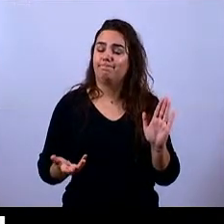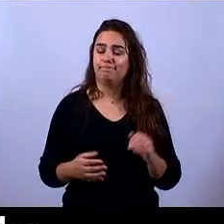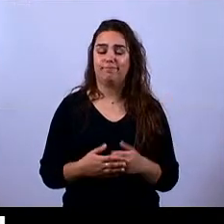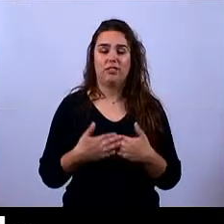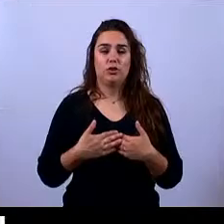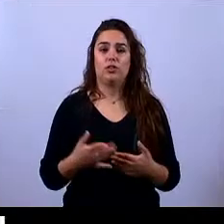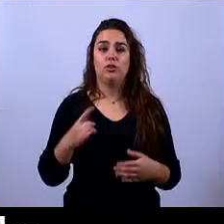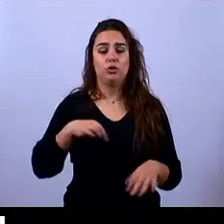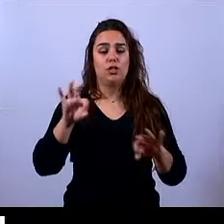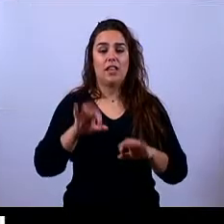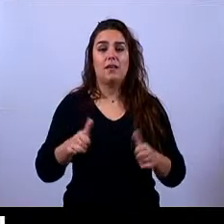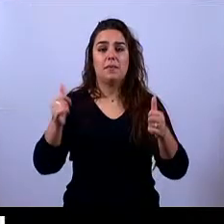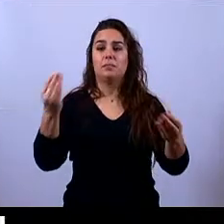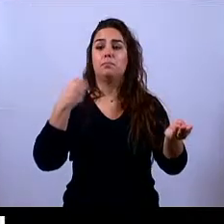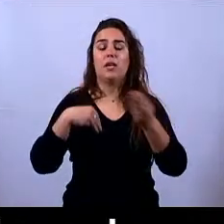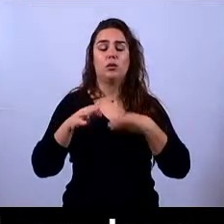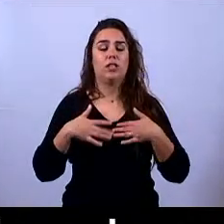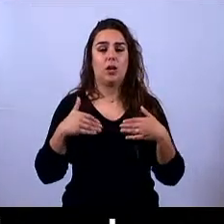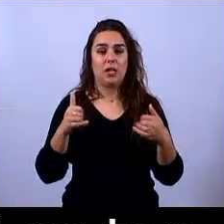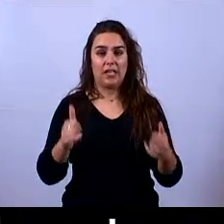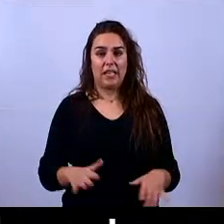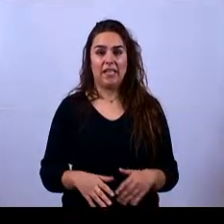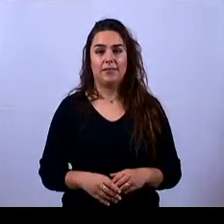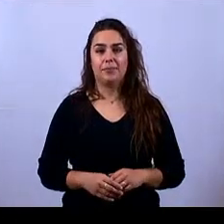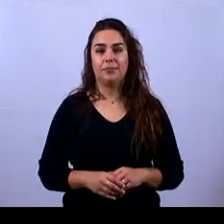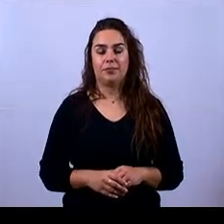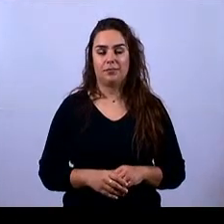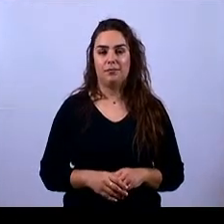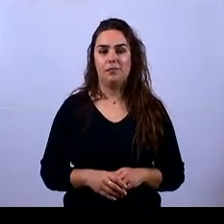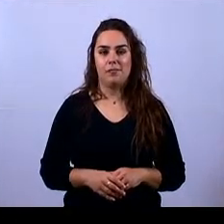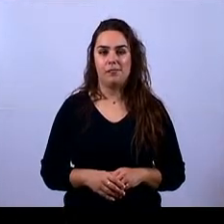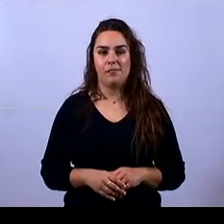por mi parte. Me pongo a disposición de ustedes para cualquier aclaración.